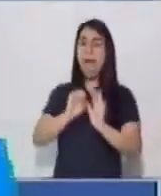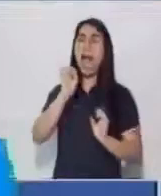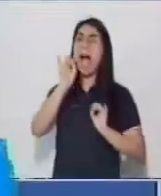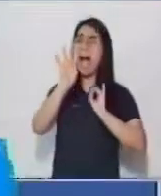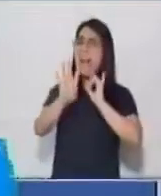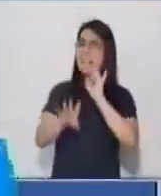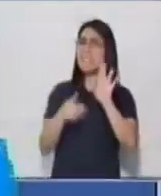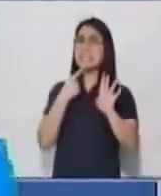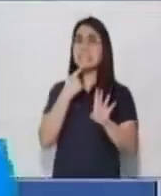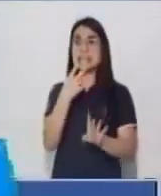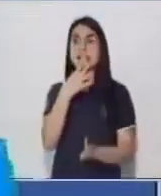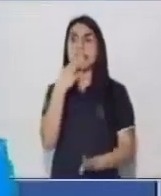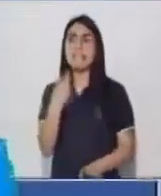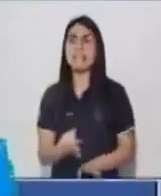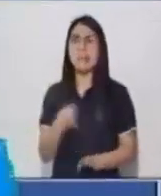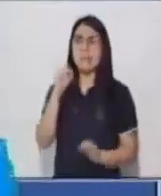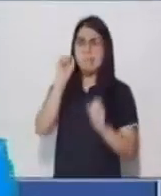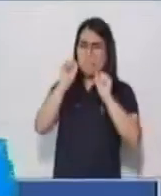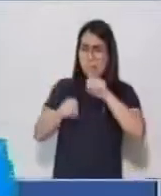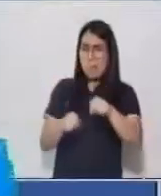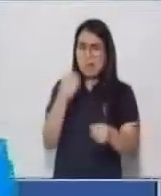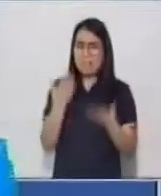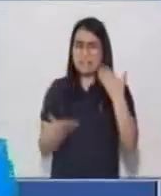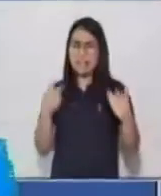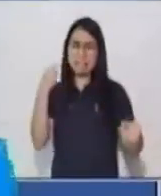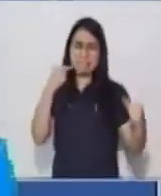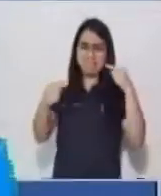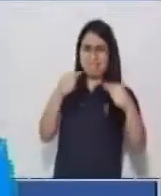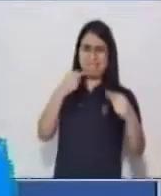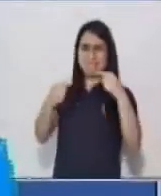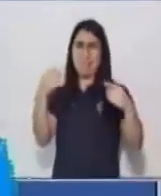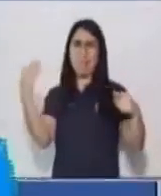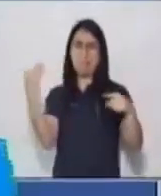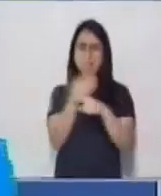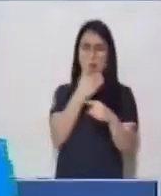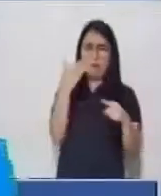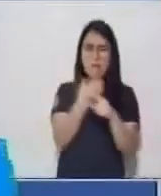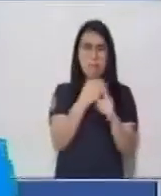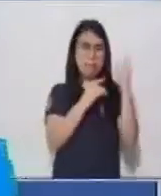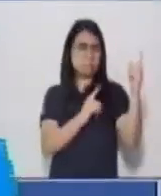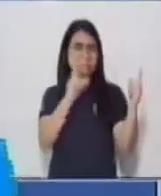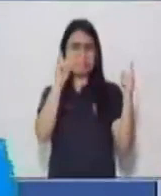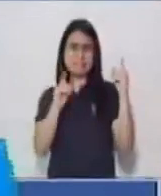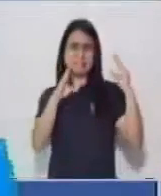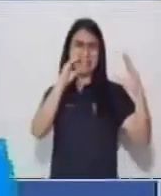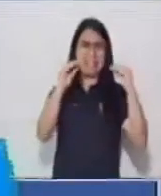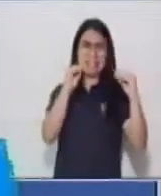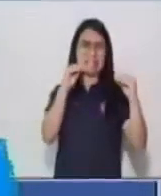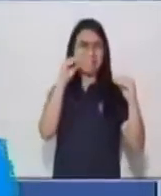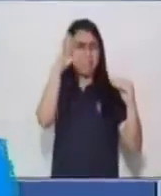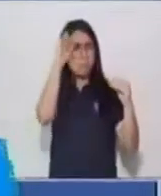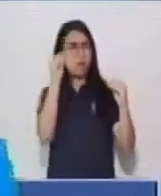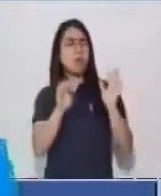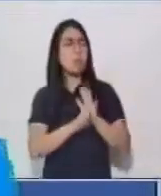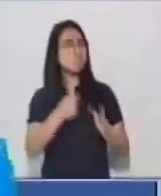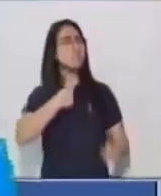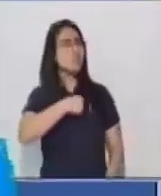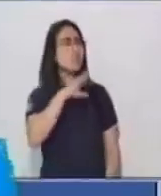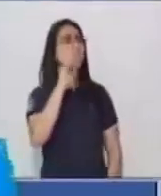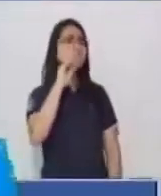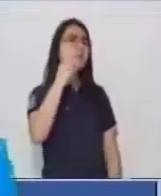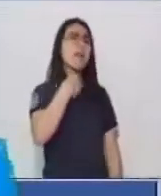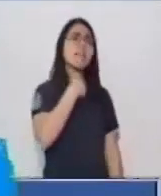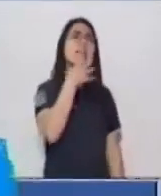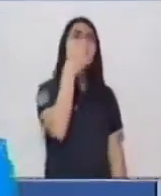o inconvenientes con otras personas, puesto que a los demás no siempre les agrada el que se les digan